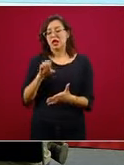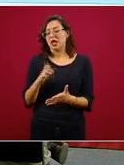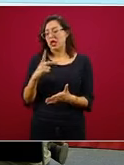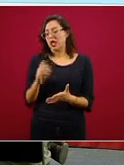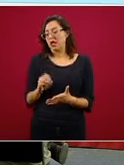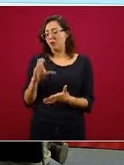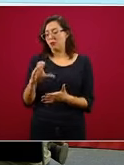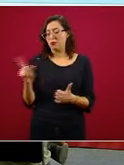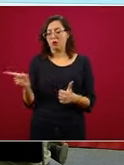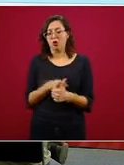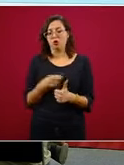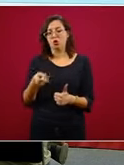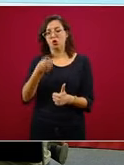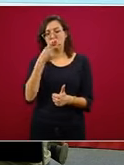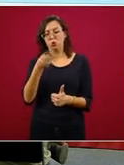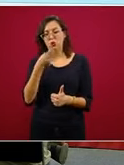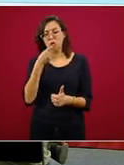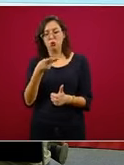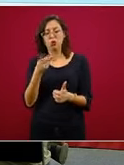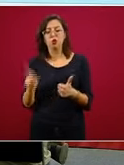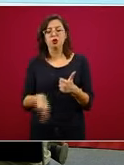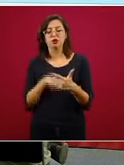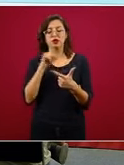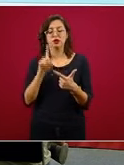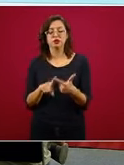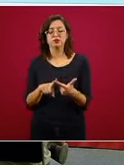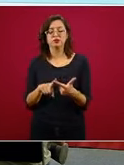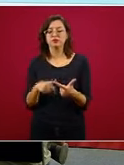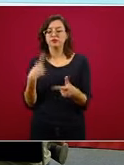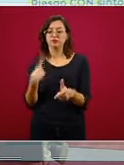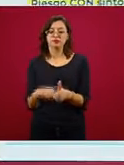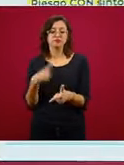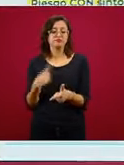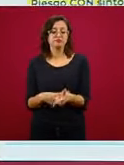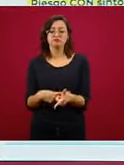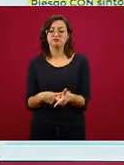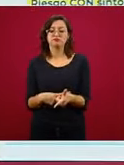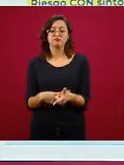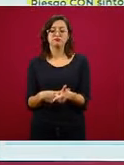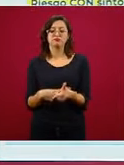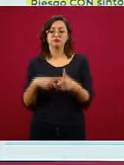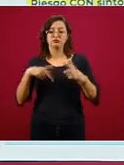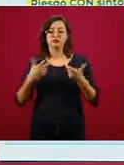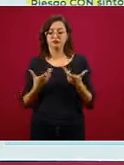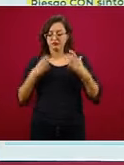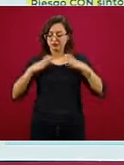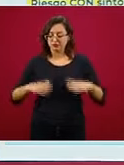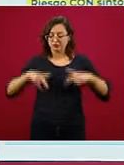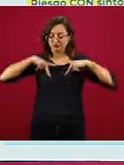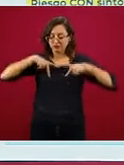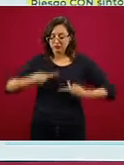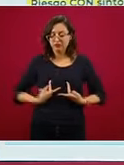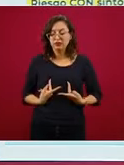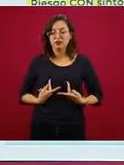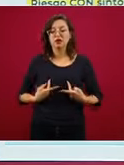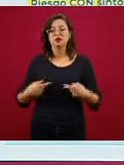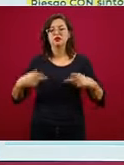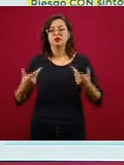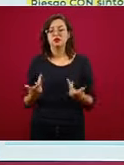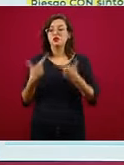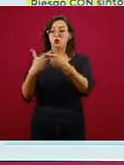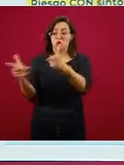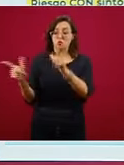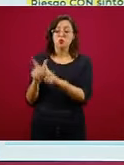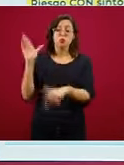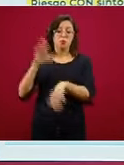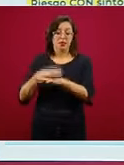obstructiva crónica, con tabaquismo, con enfermedades como que disminuyen la respuesta inmune. Estos son los grupos